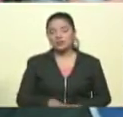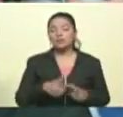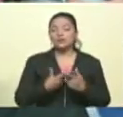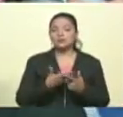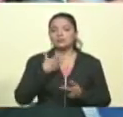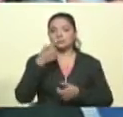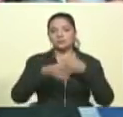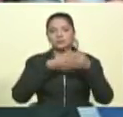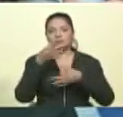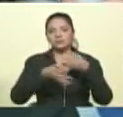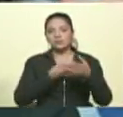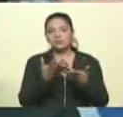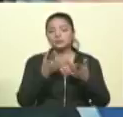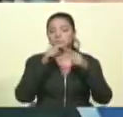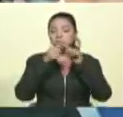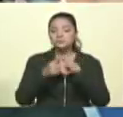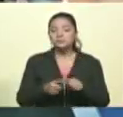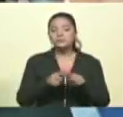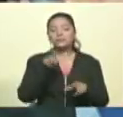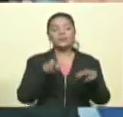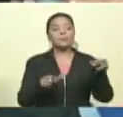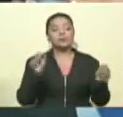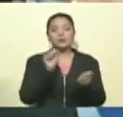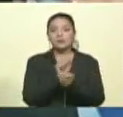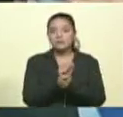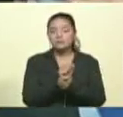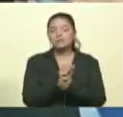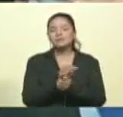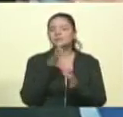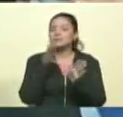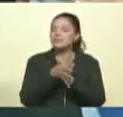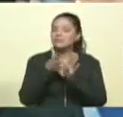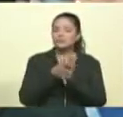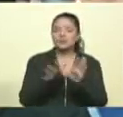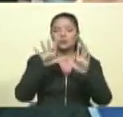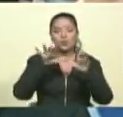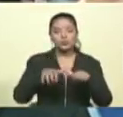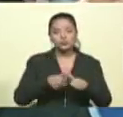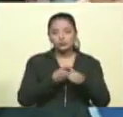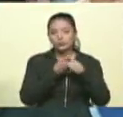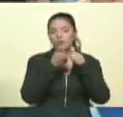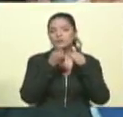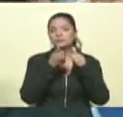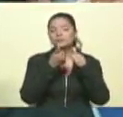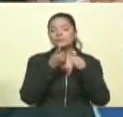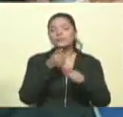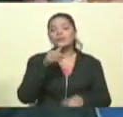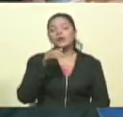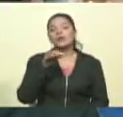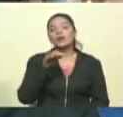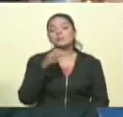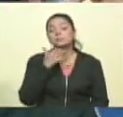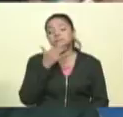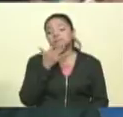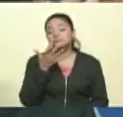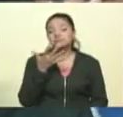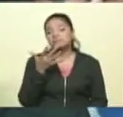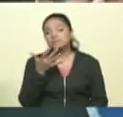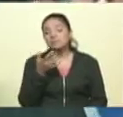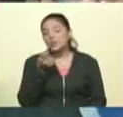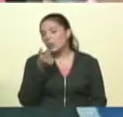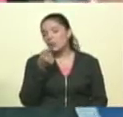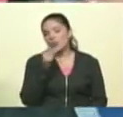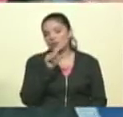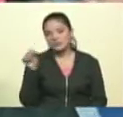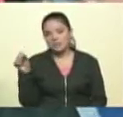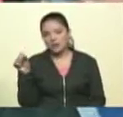que la cifra de privados de libertad en relación a la trama de corrupción de Cadivi Sencoex en apenas pocas